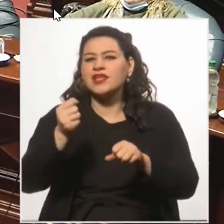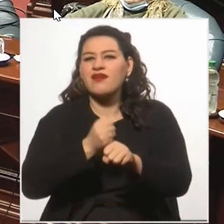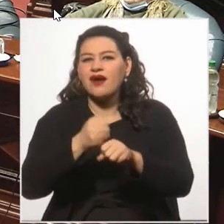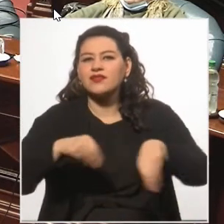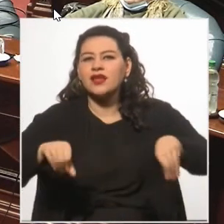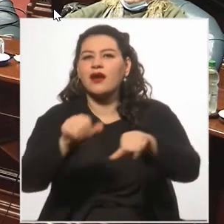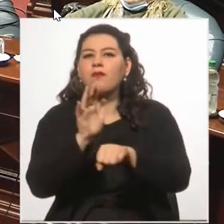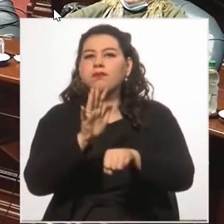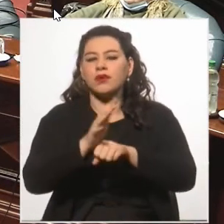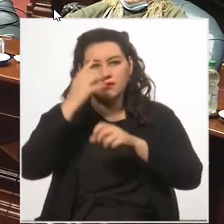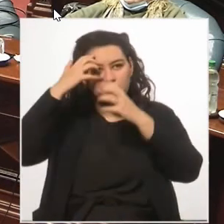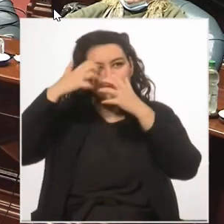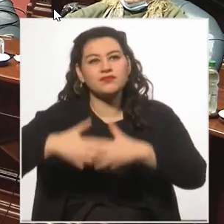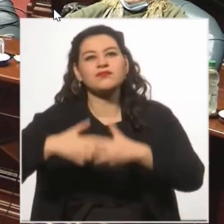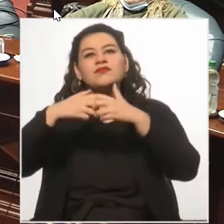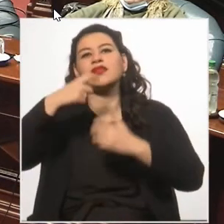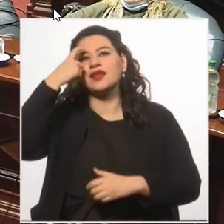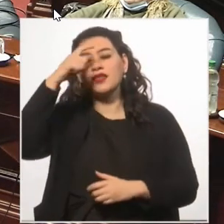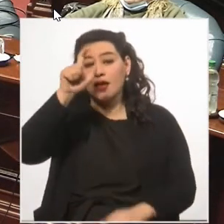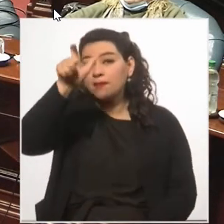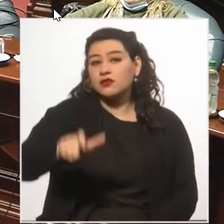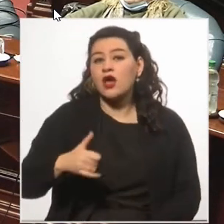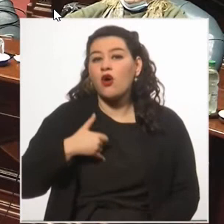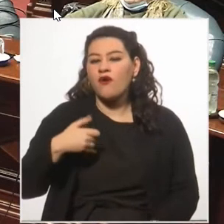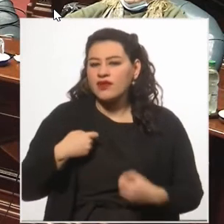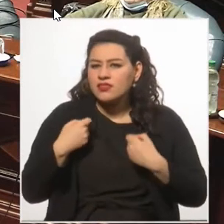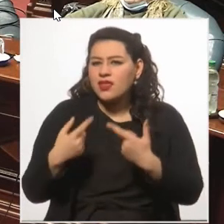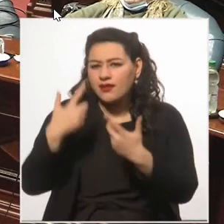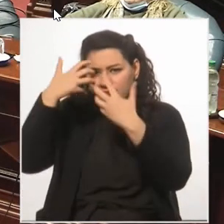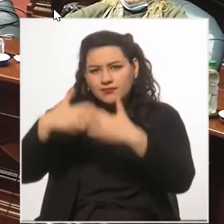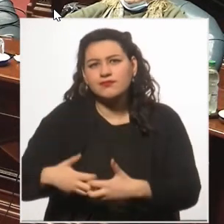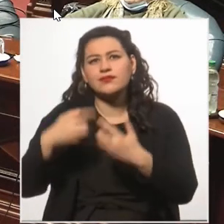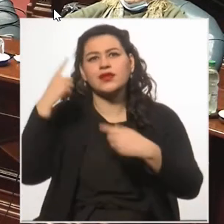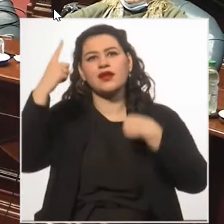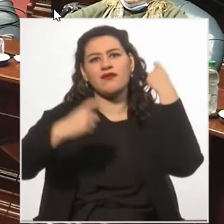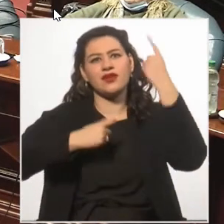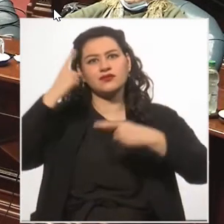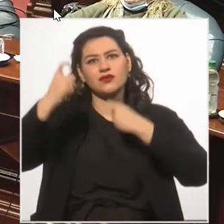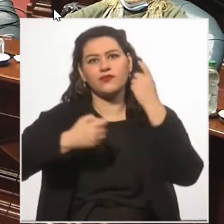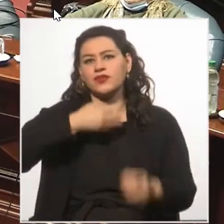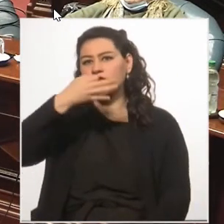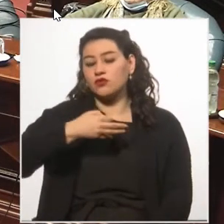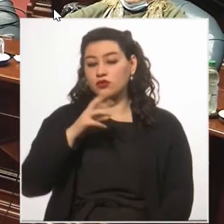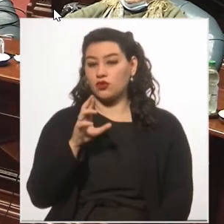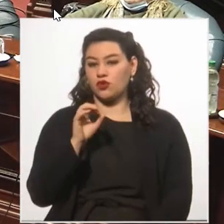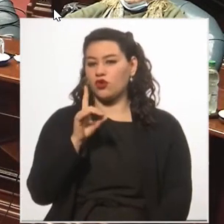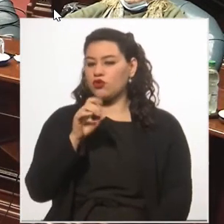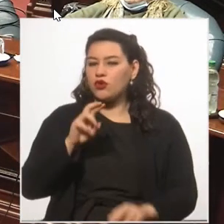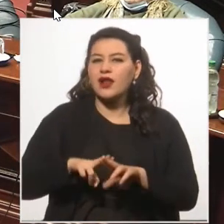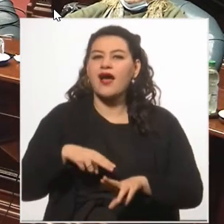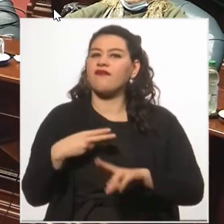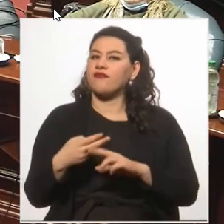Al poner en boca del más joven la reflexión más profunda del discurso de Próspero, Rodó